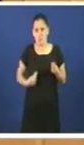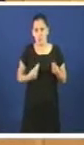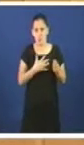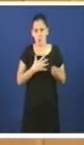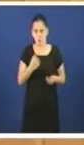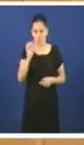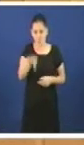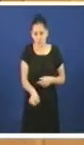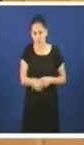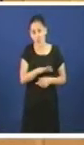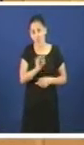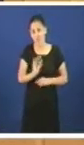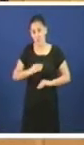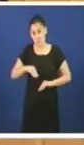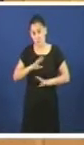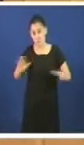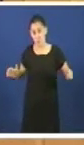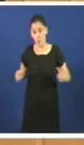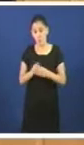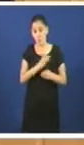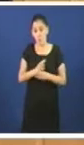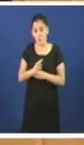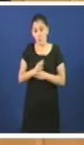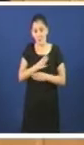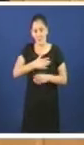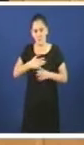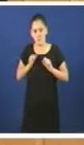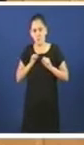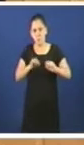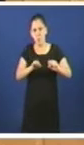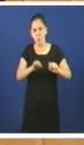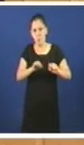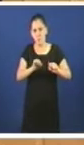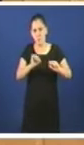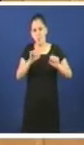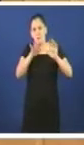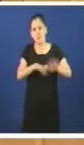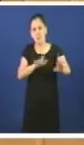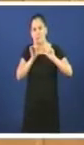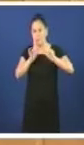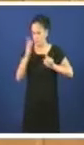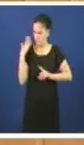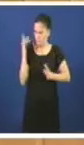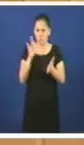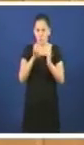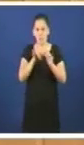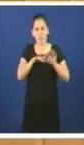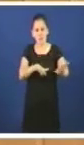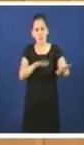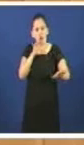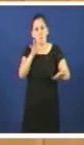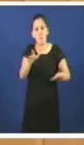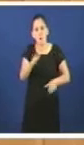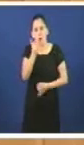el propio partido popular hizo posible el para impedir si esa manifestación pudo tener lugar porque se le